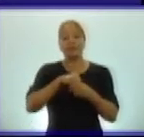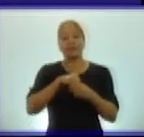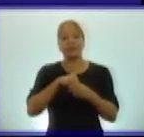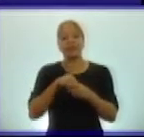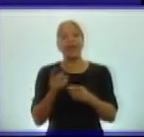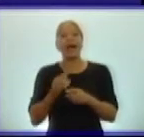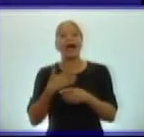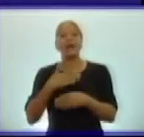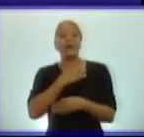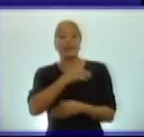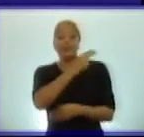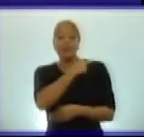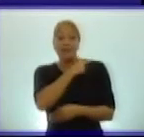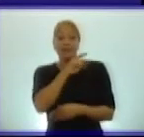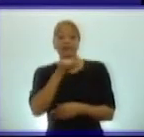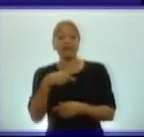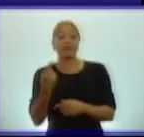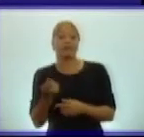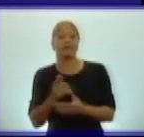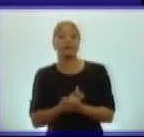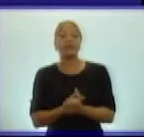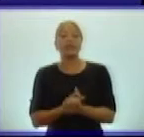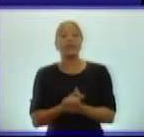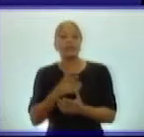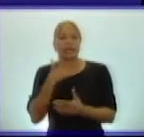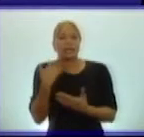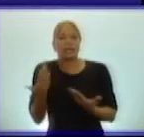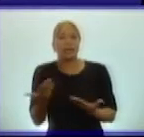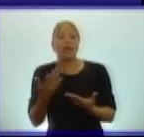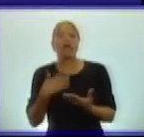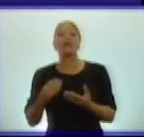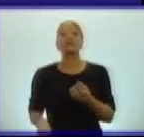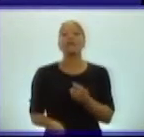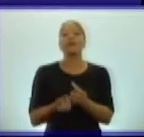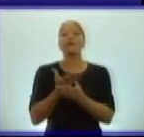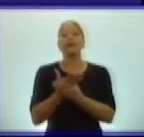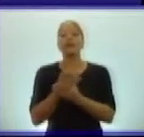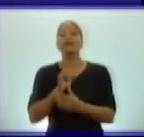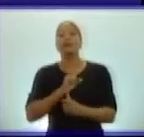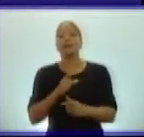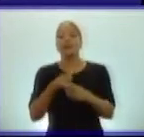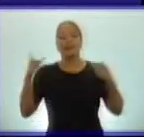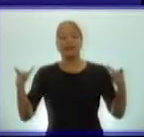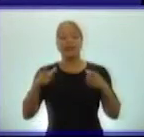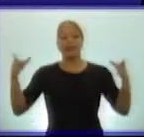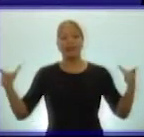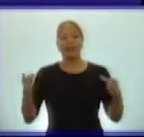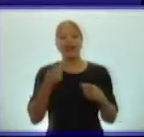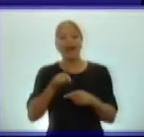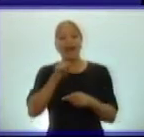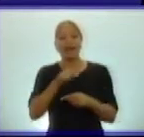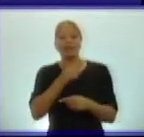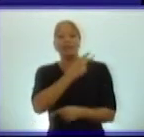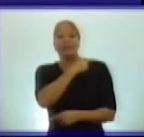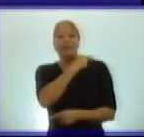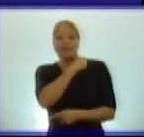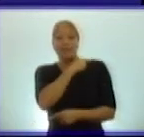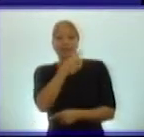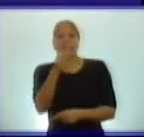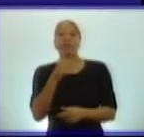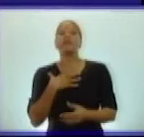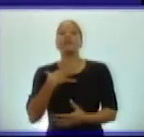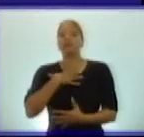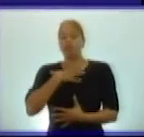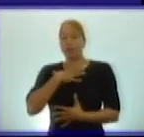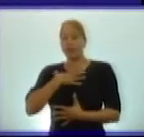partir de la jerarquía militar, trae como consecuencia el surgimiento de grandes propiedades territoriales. Dice que ya un terrateniente va a ser dueño de